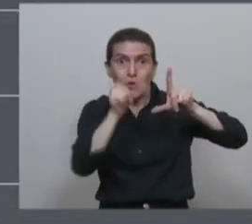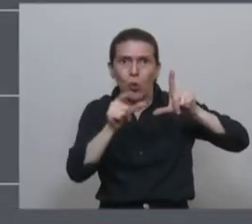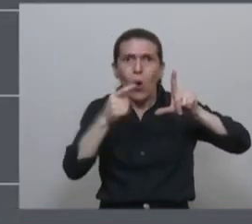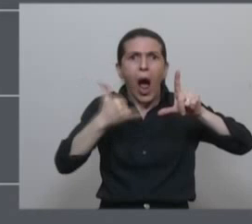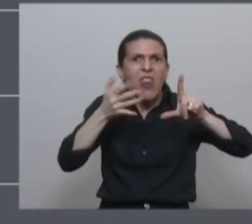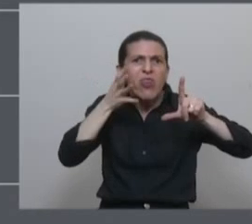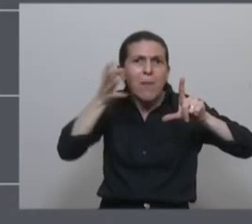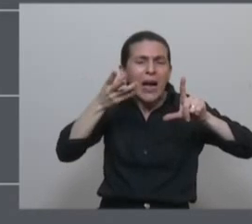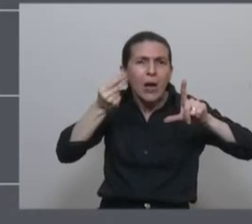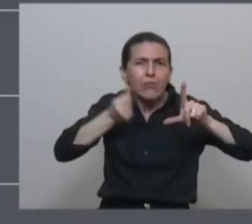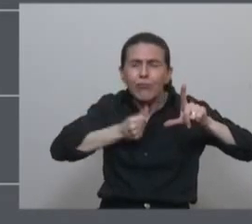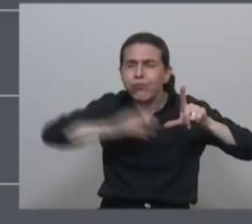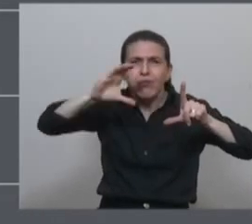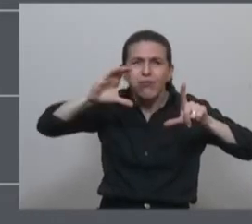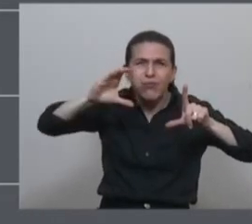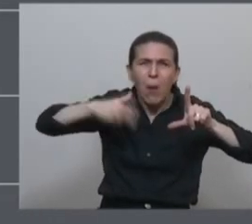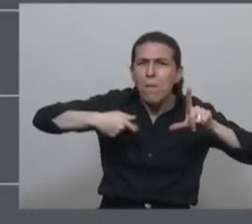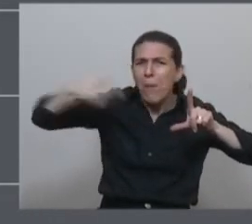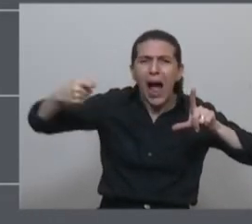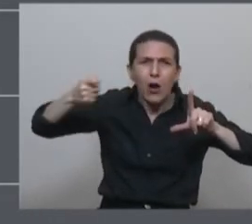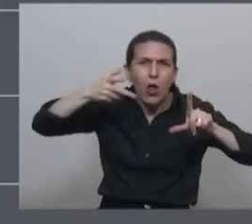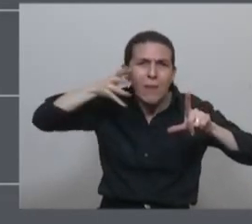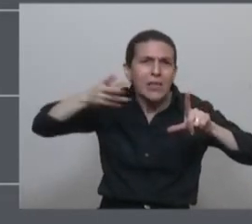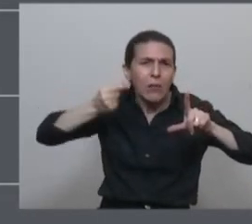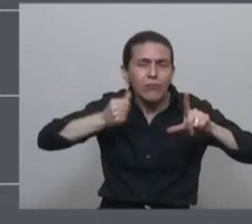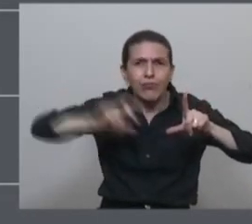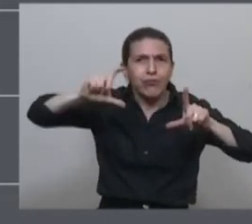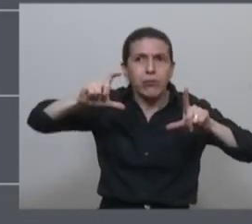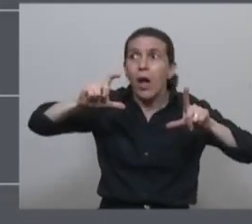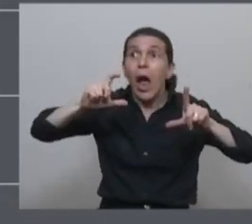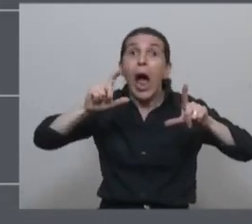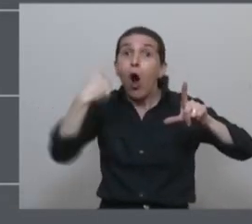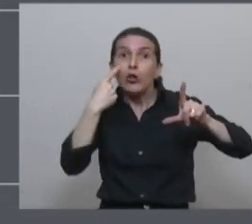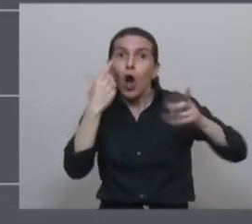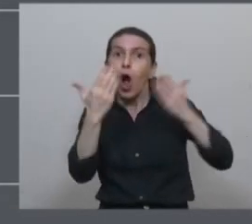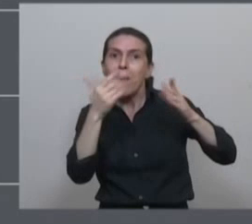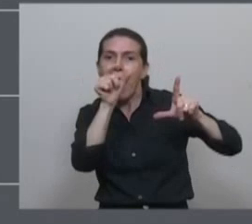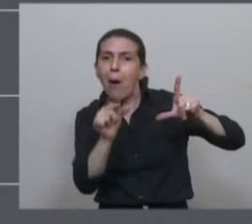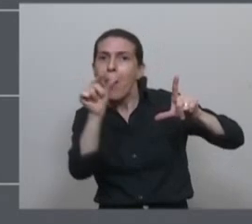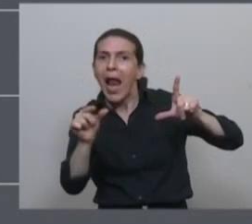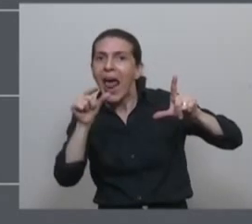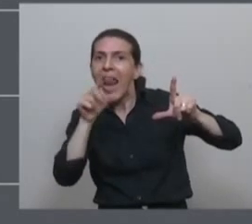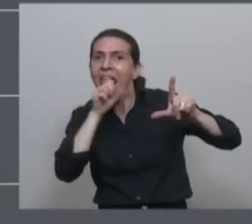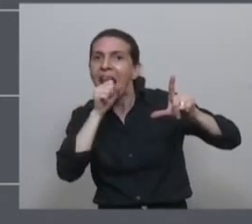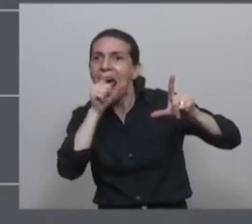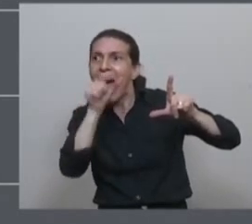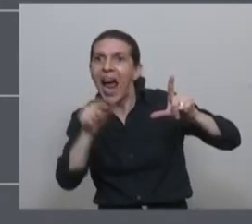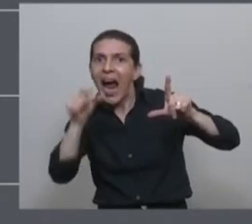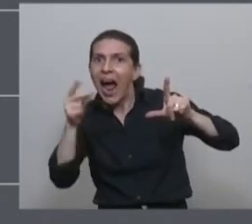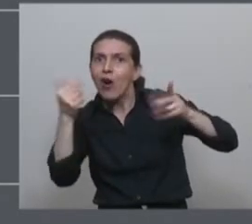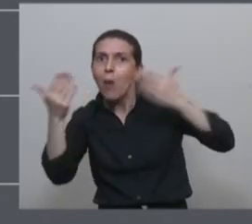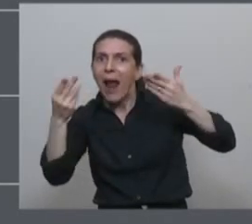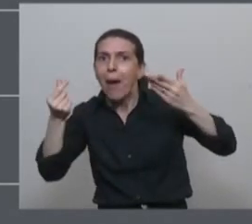en los primeros años, en condiciones que no se podían enfrentar, a las barras naranjas, lo que conlleva